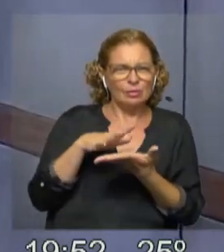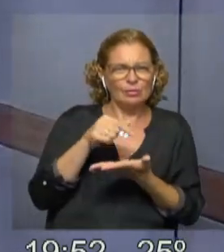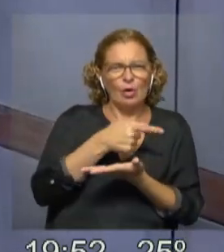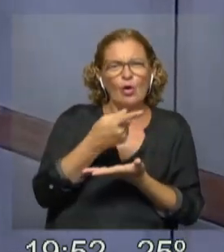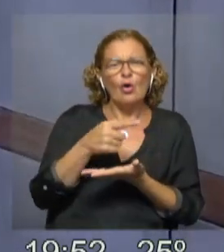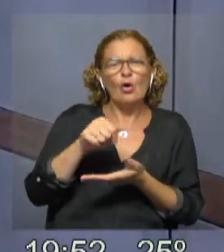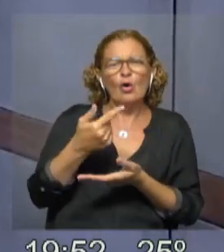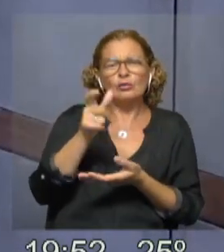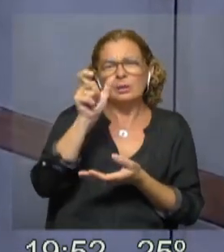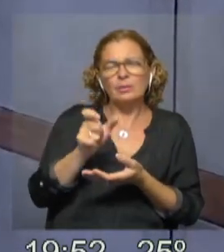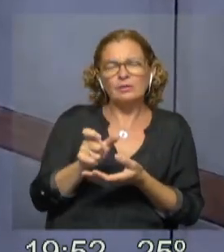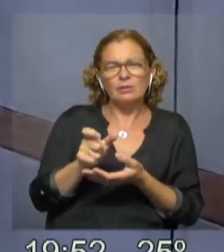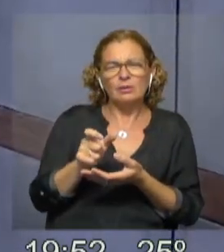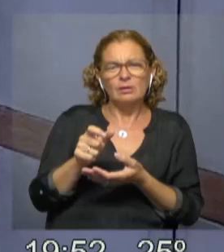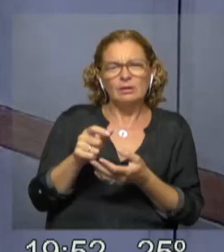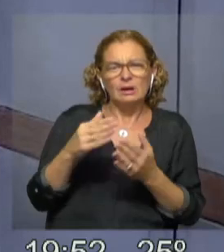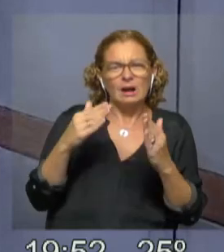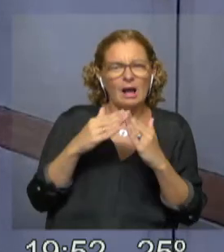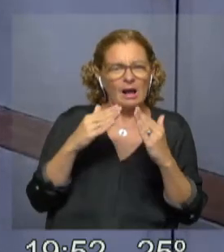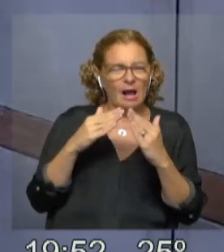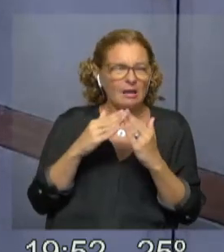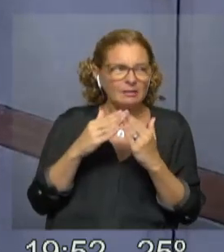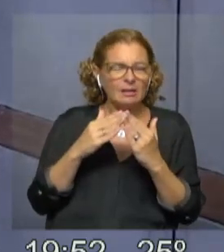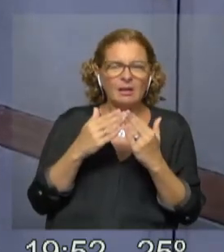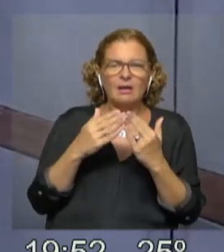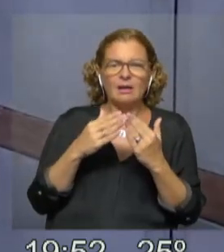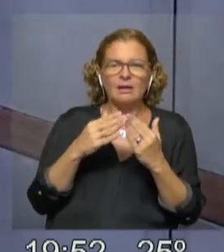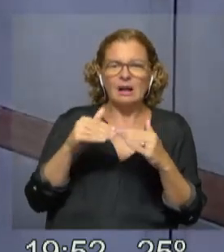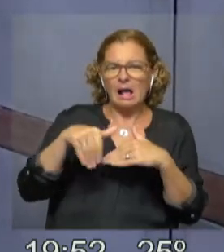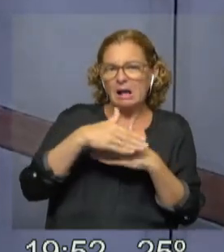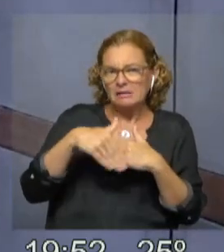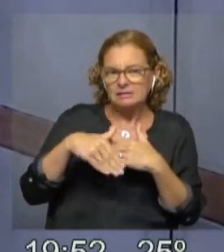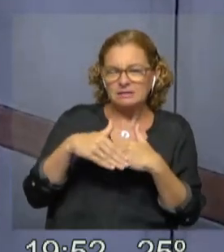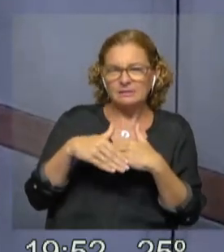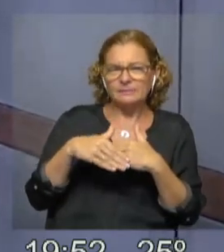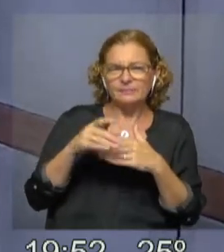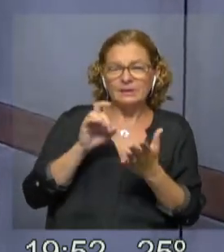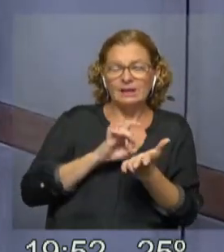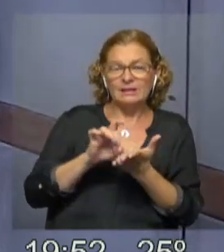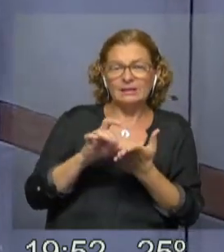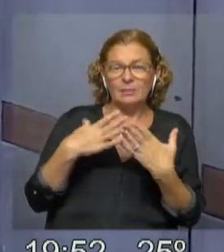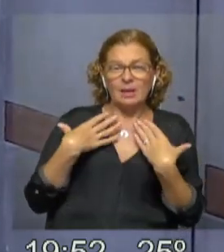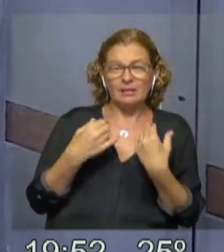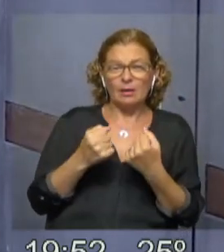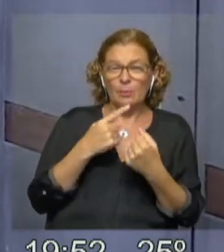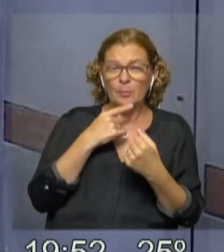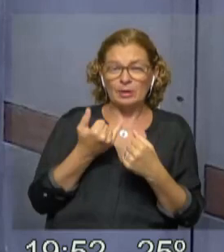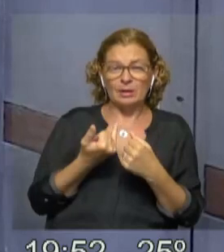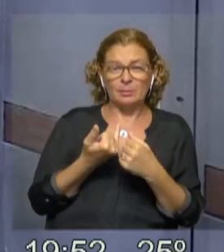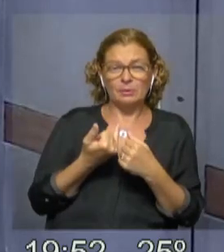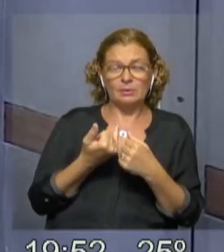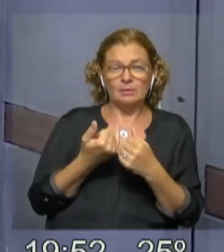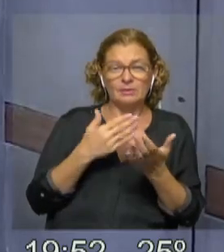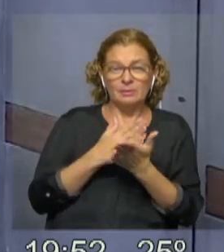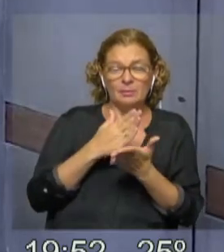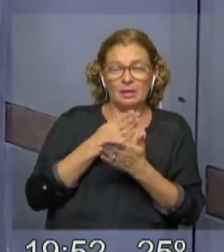no. En nuestros hogares, en la vía pública, en el sistema de salud, por ejemplo.